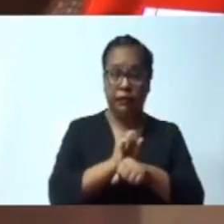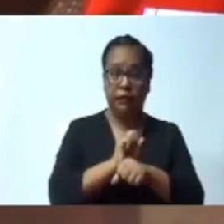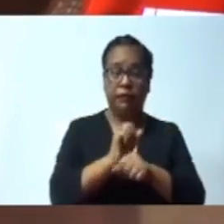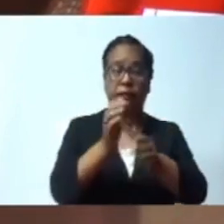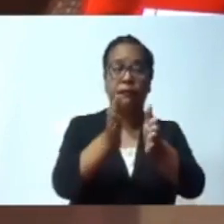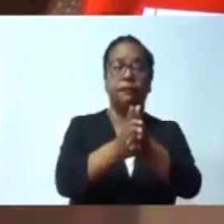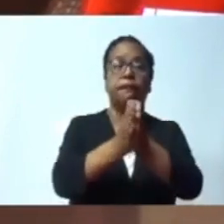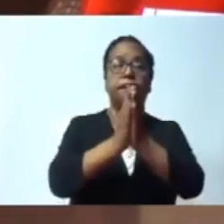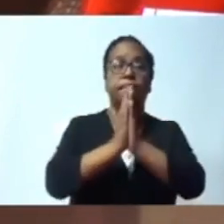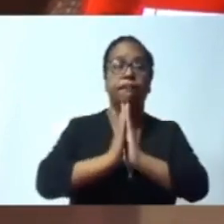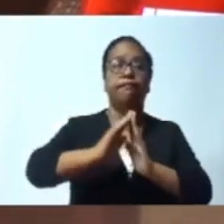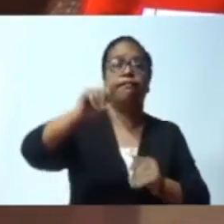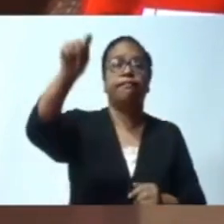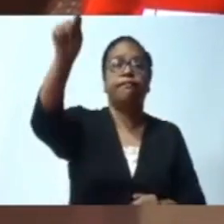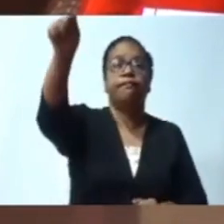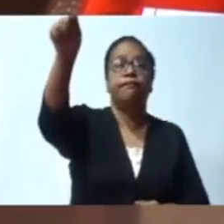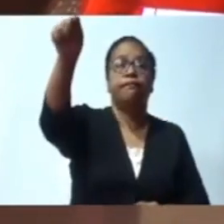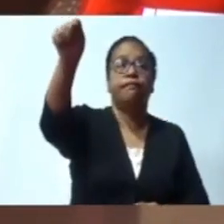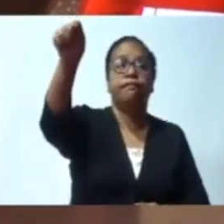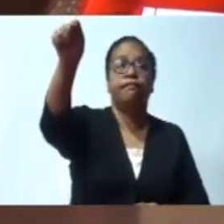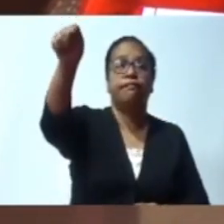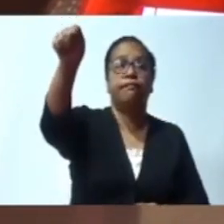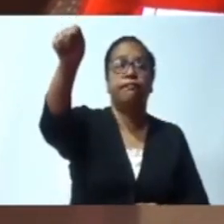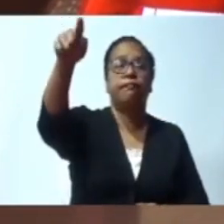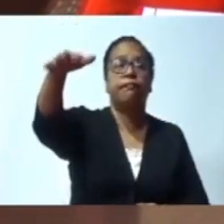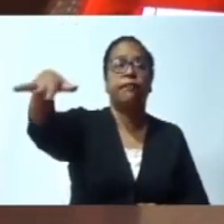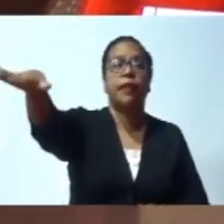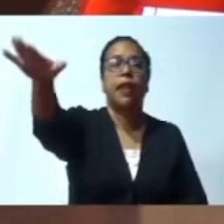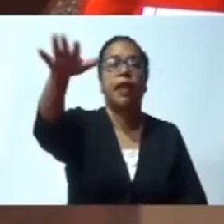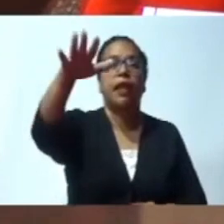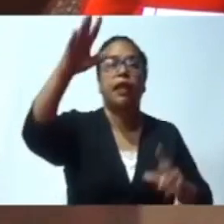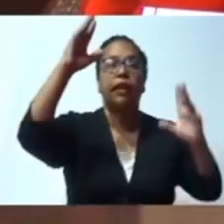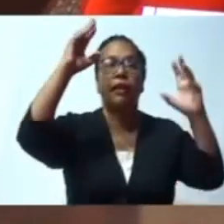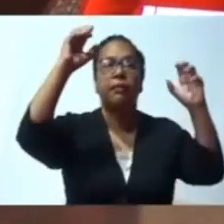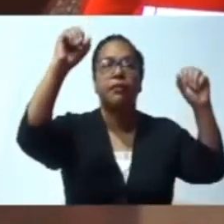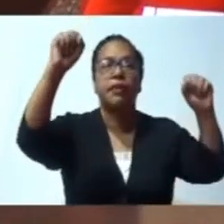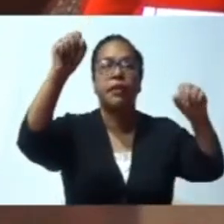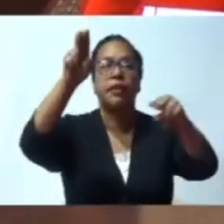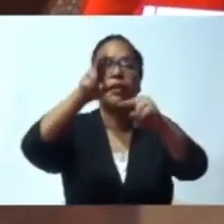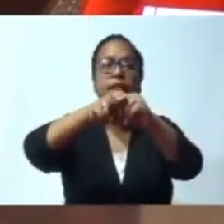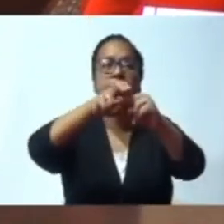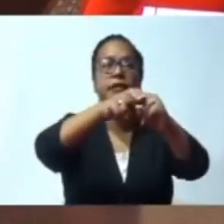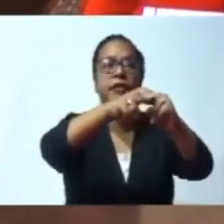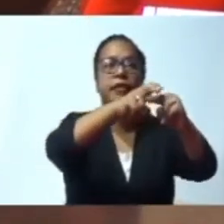Solicito allá, palco presidencial, ahí.